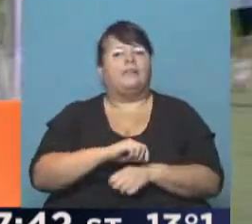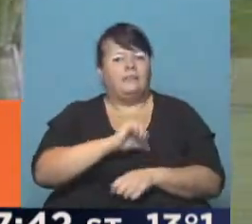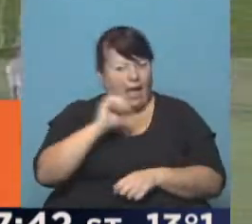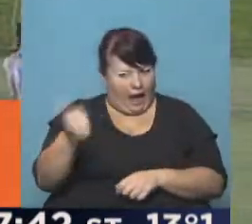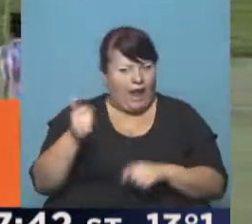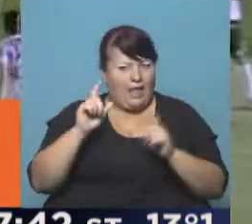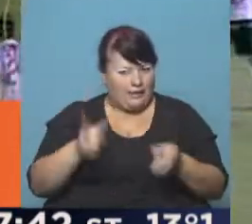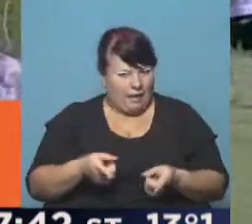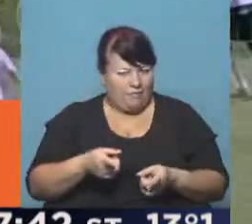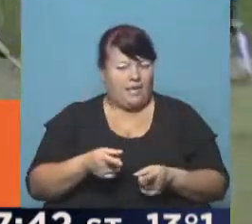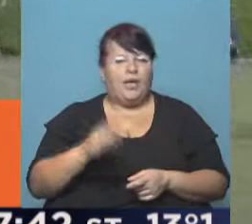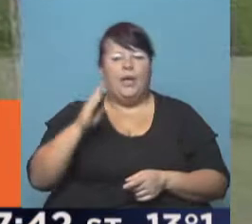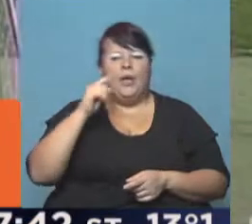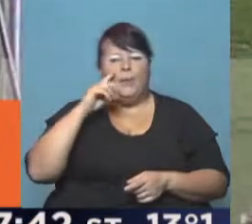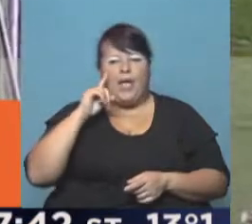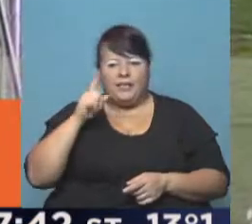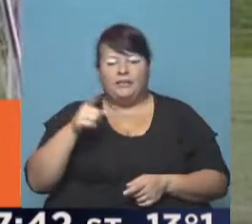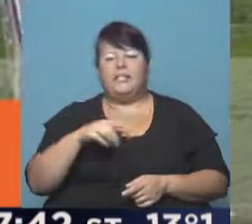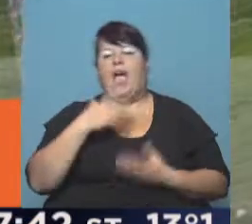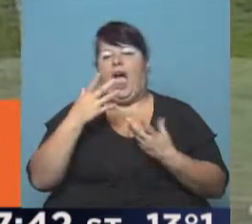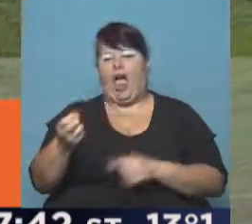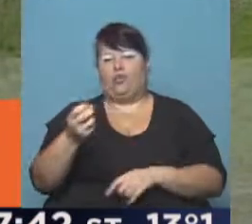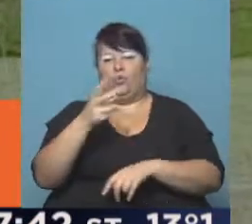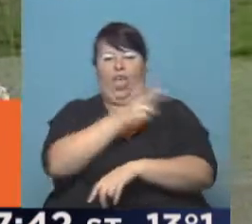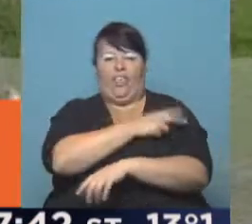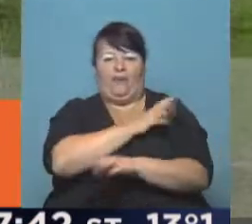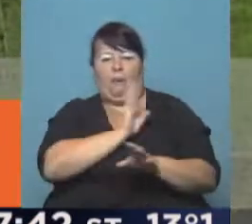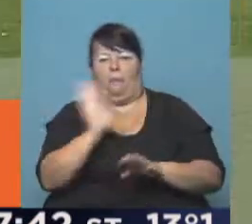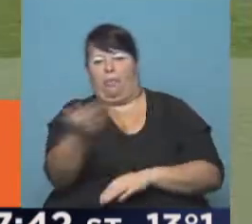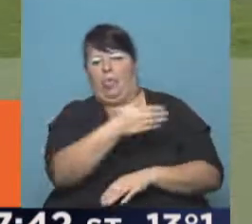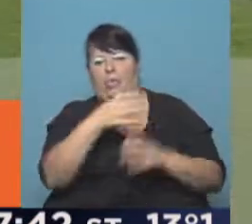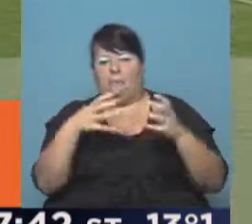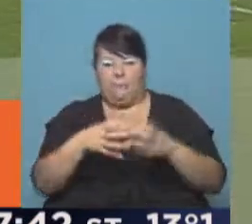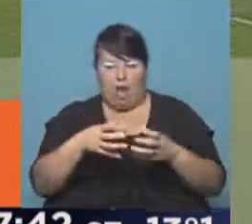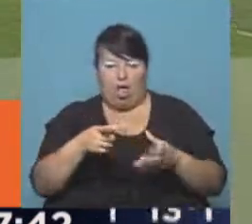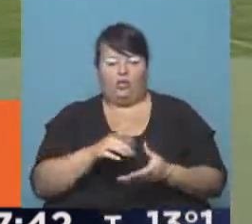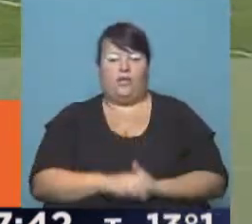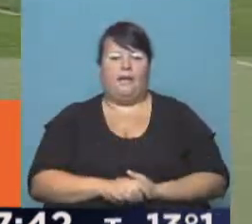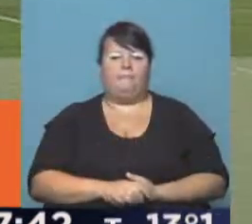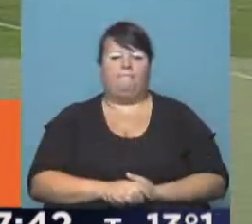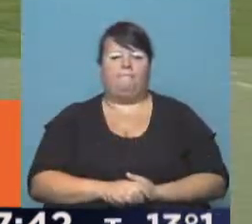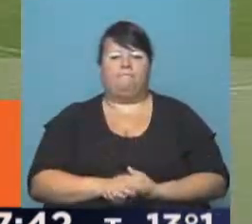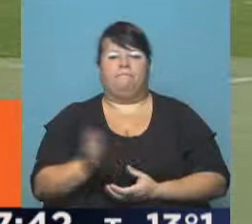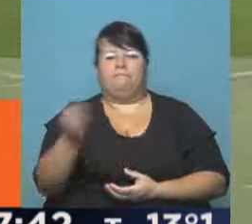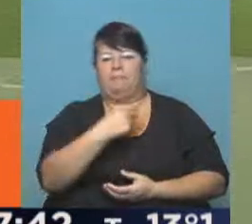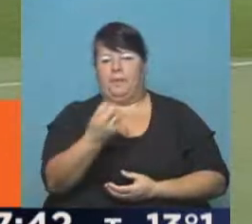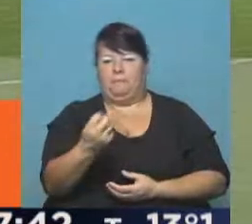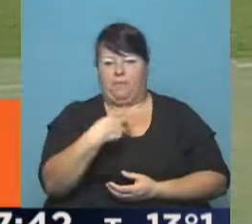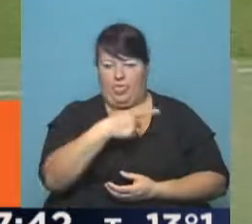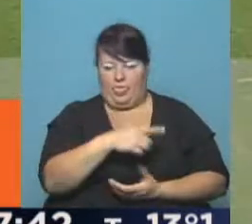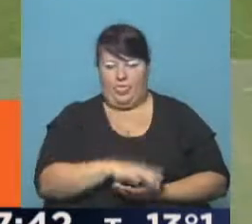ganaba. Bruno Bianchi, la ayuda del defensor que desvía la pelota en dirección de su propio